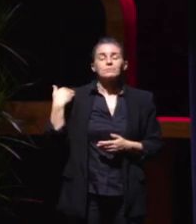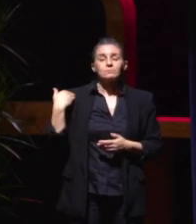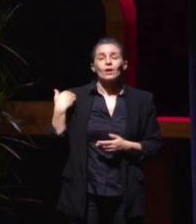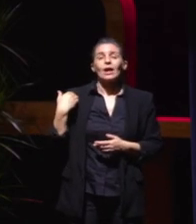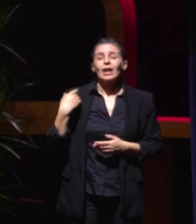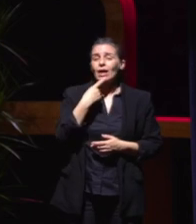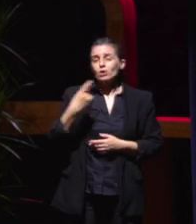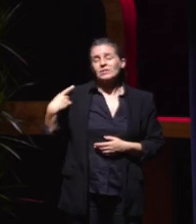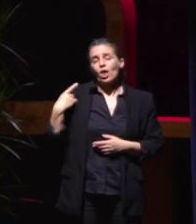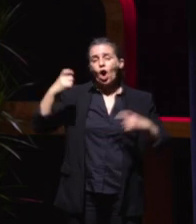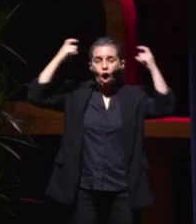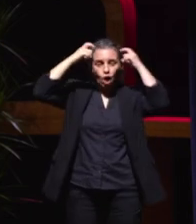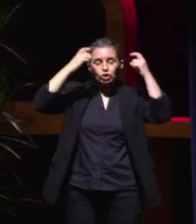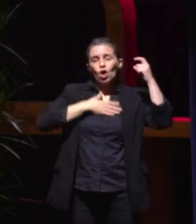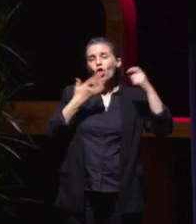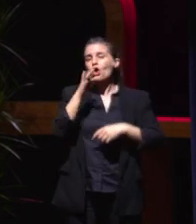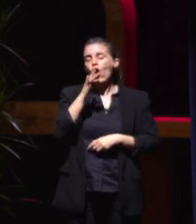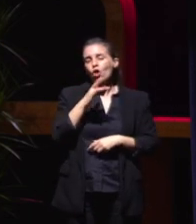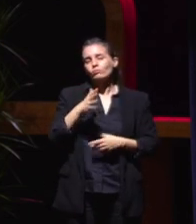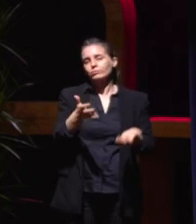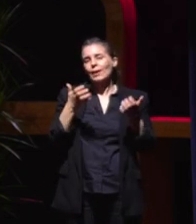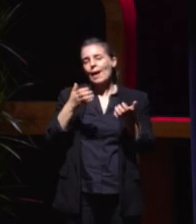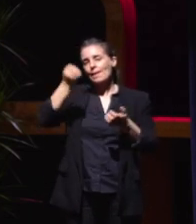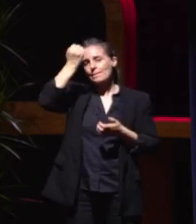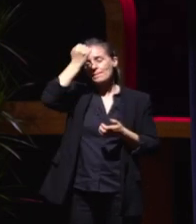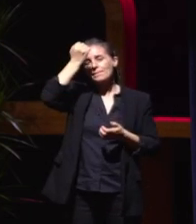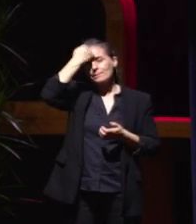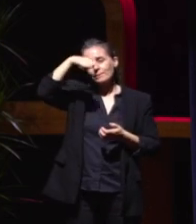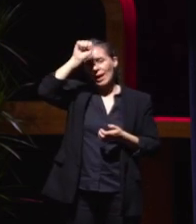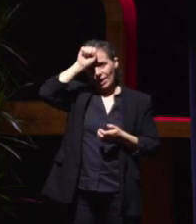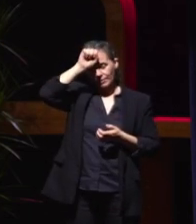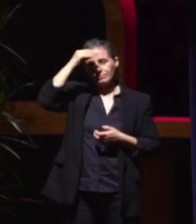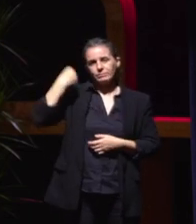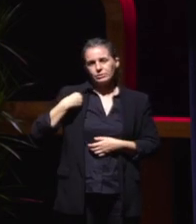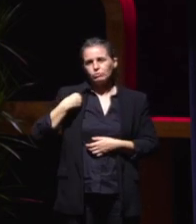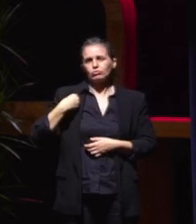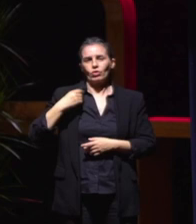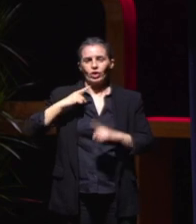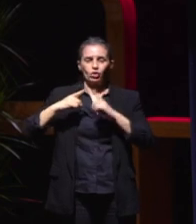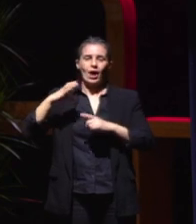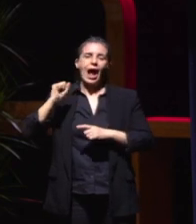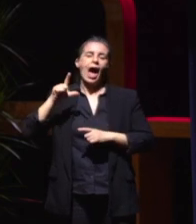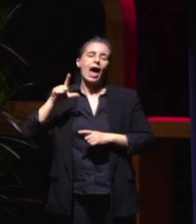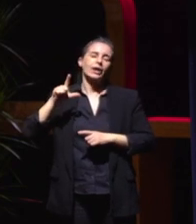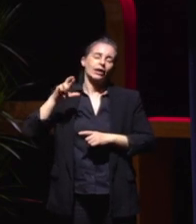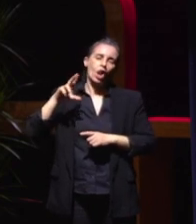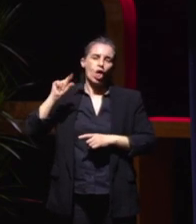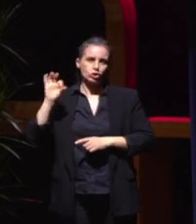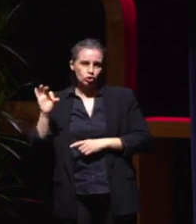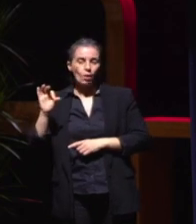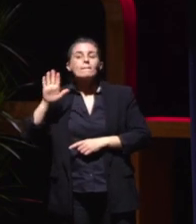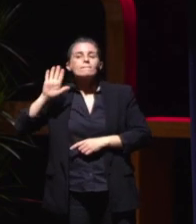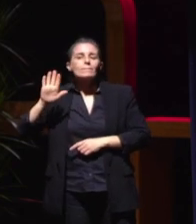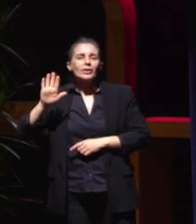que no lo ganaba ningún señor desde hace desde Mario camus me parece o sea una cosa brutal pero ella claro dijeron